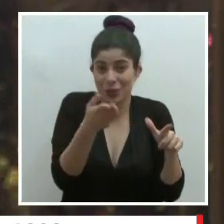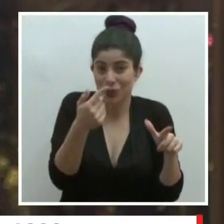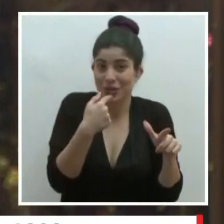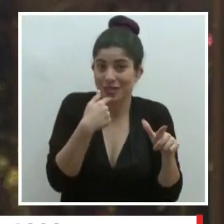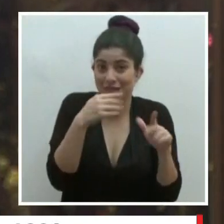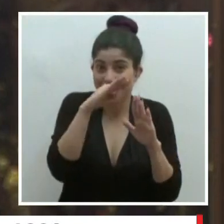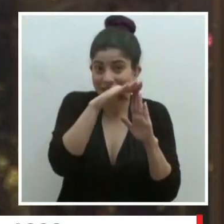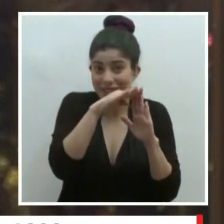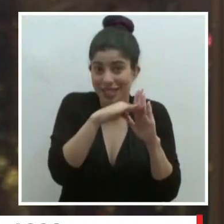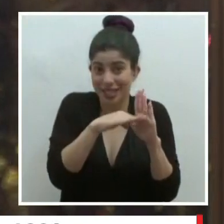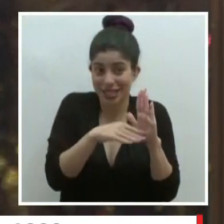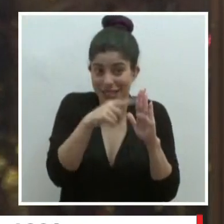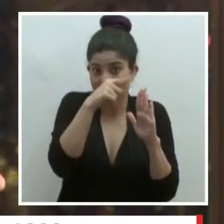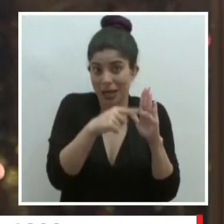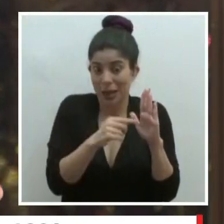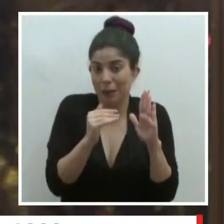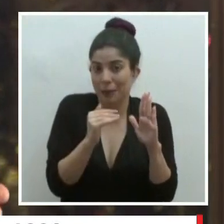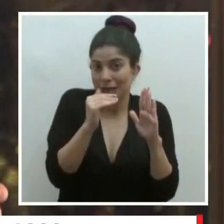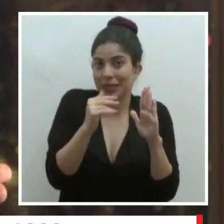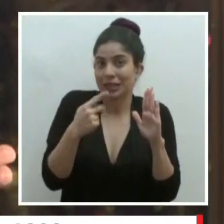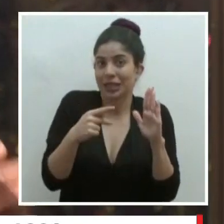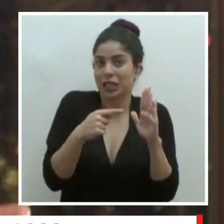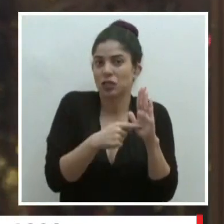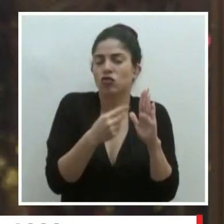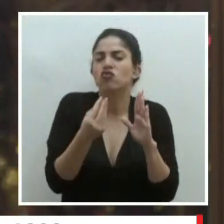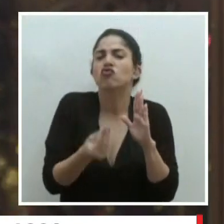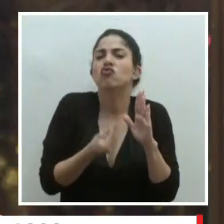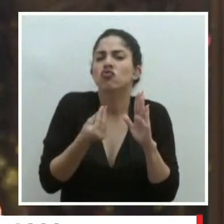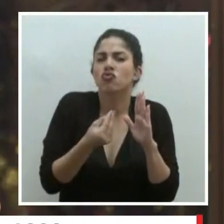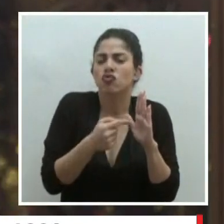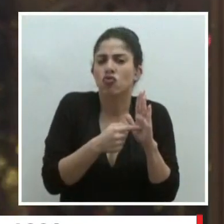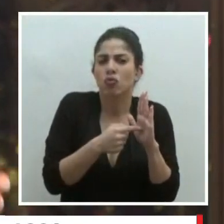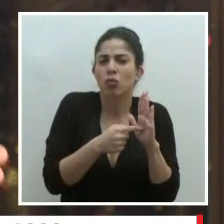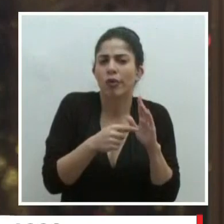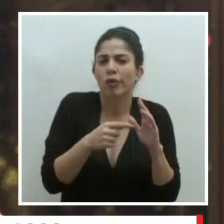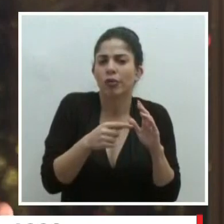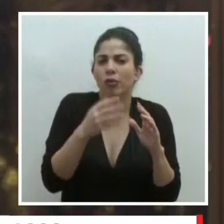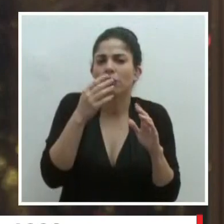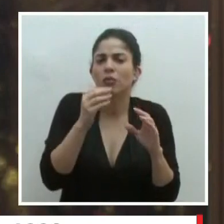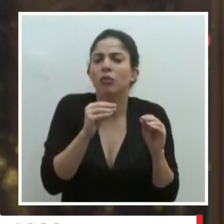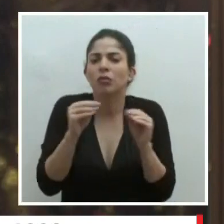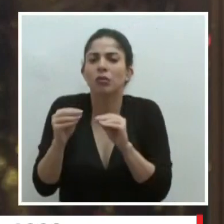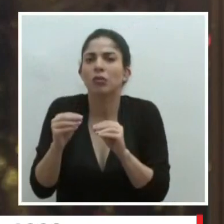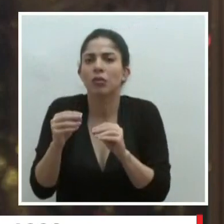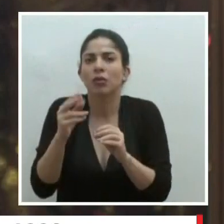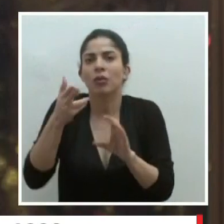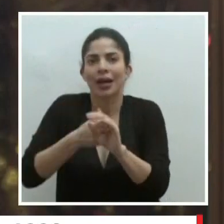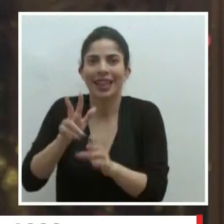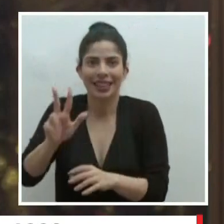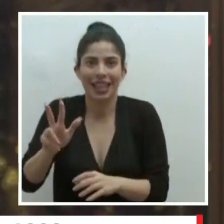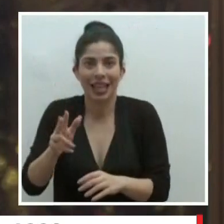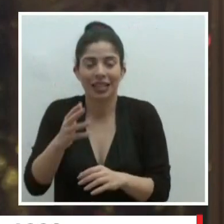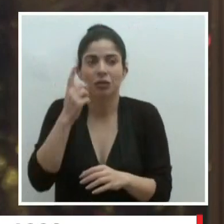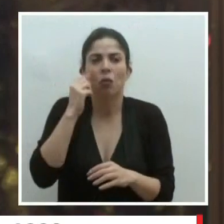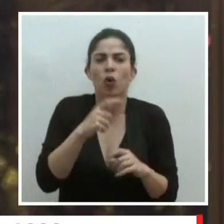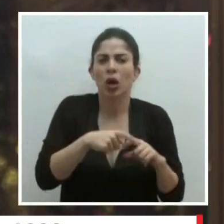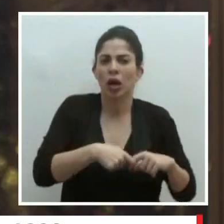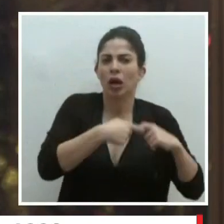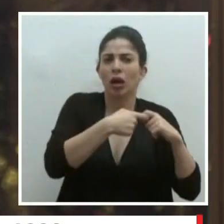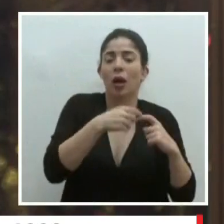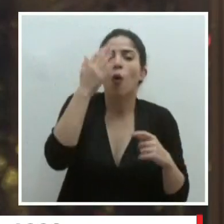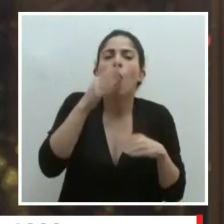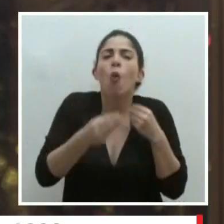mencionado entren en esta lista y no puedan ingresar a la fase 3. Y les pregunto porque se ha generado la duda, o qué recomendación